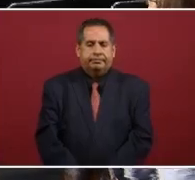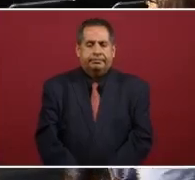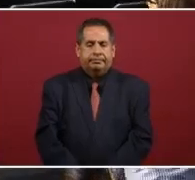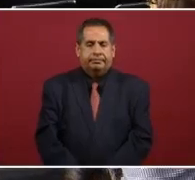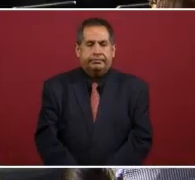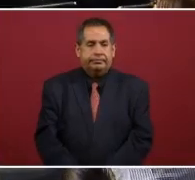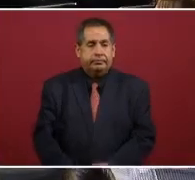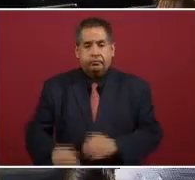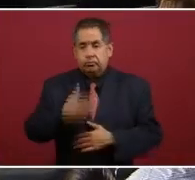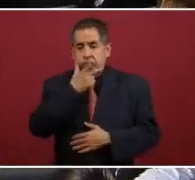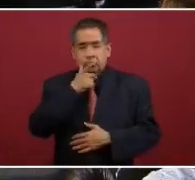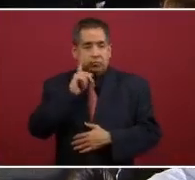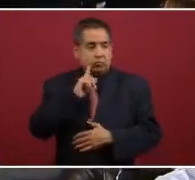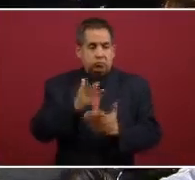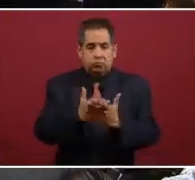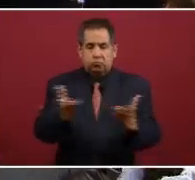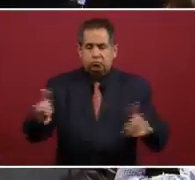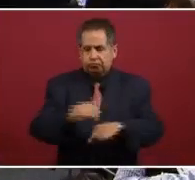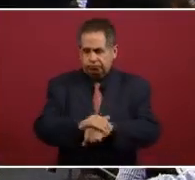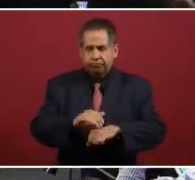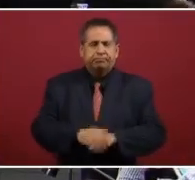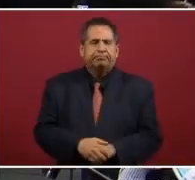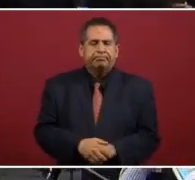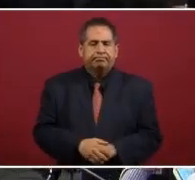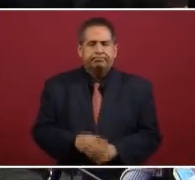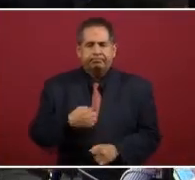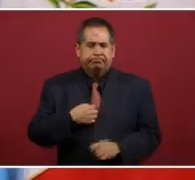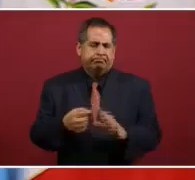Amigas, amigos, muy breve,